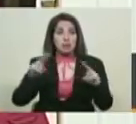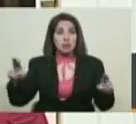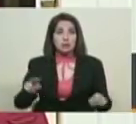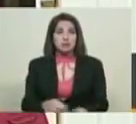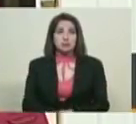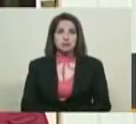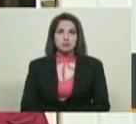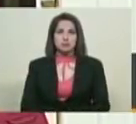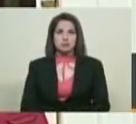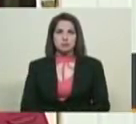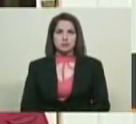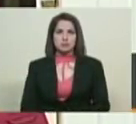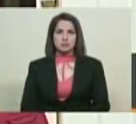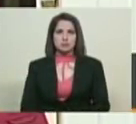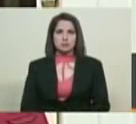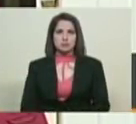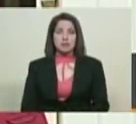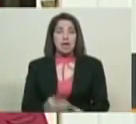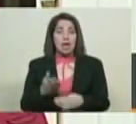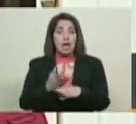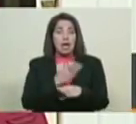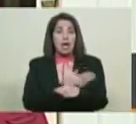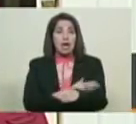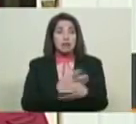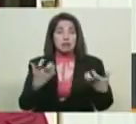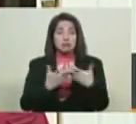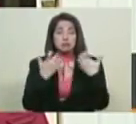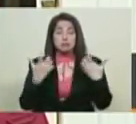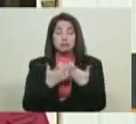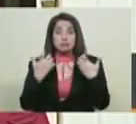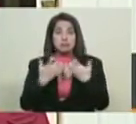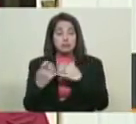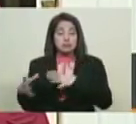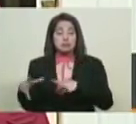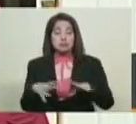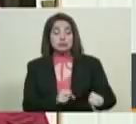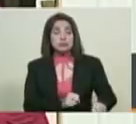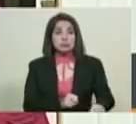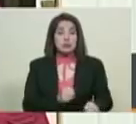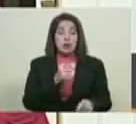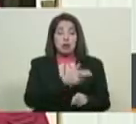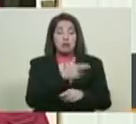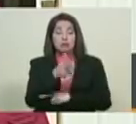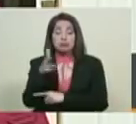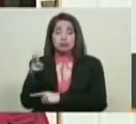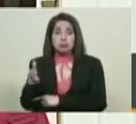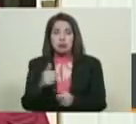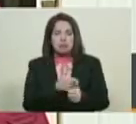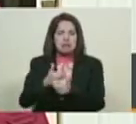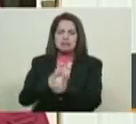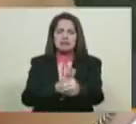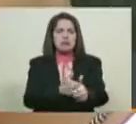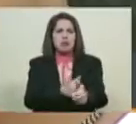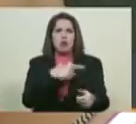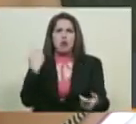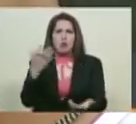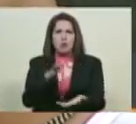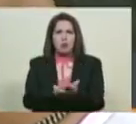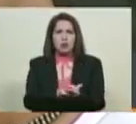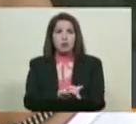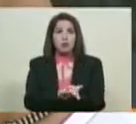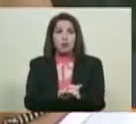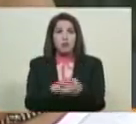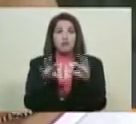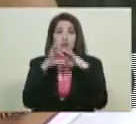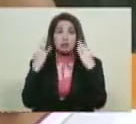Decenas de exguerrilleros capturados y asesinados, perseguidos, muertos, familiares